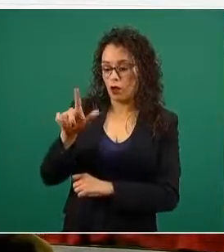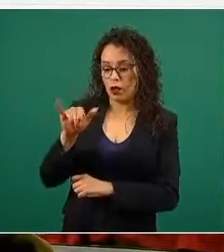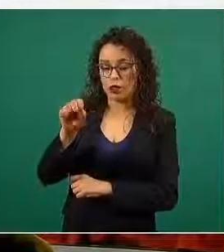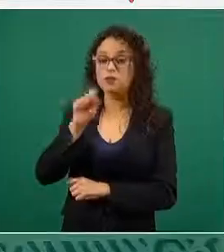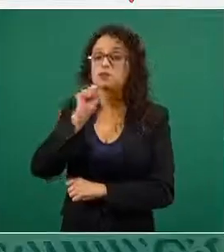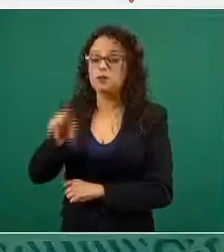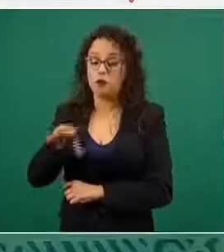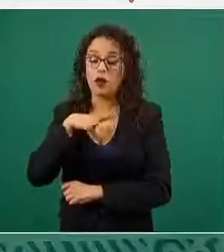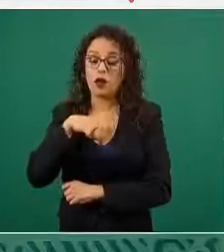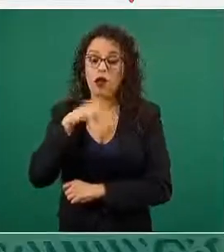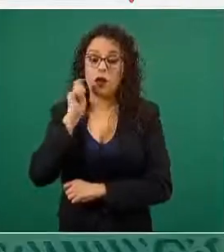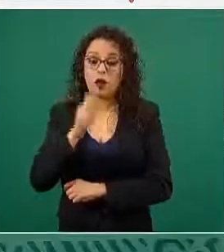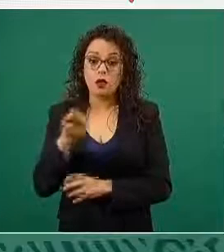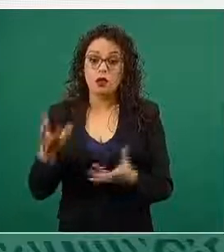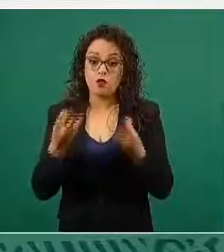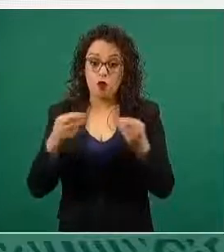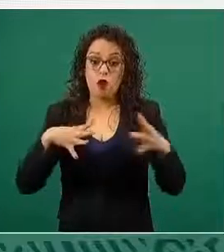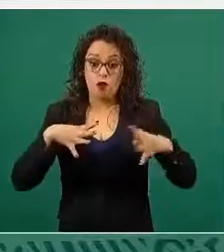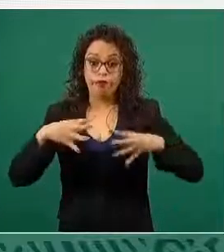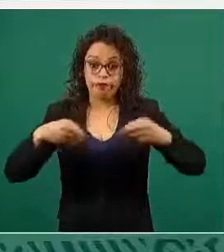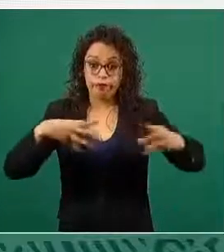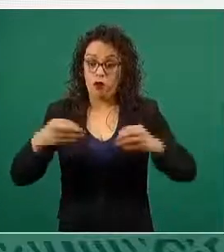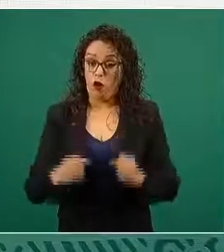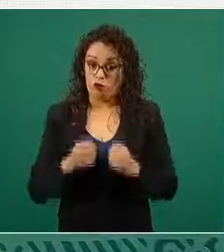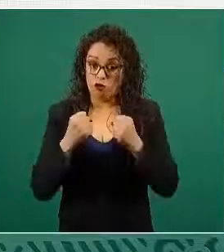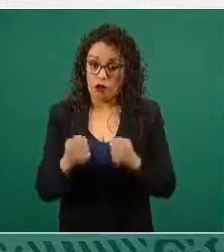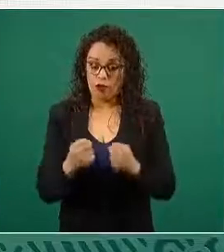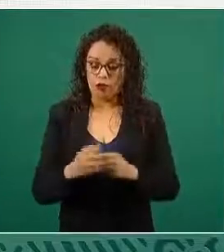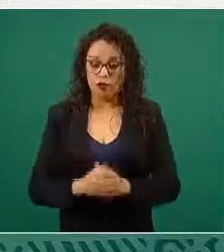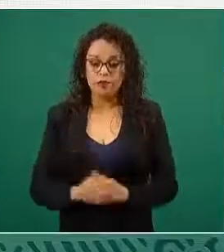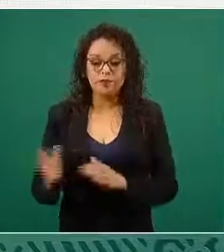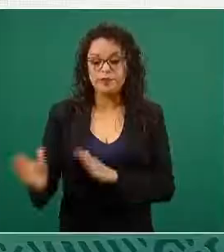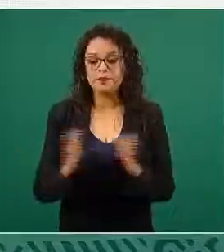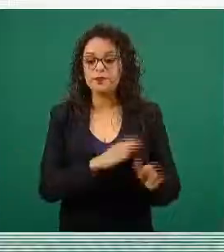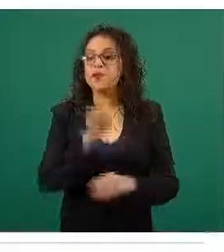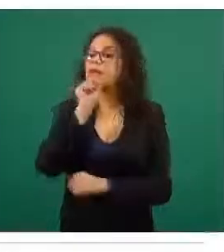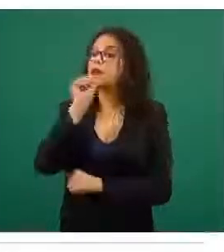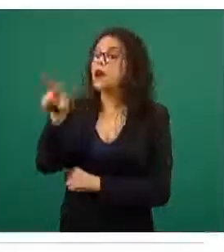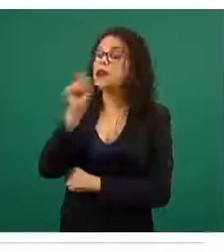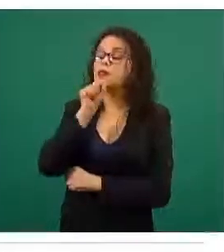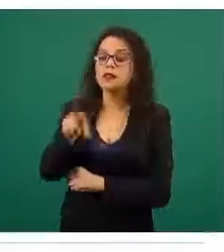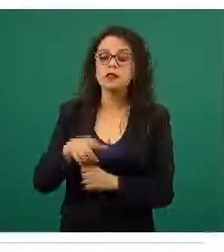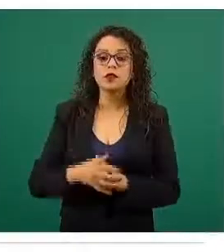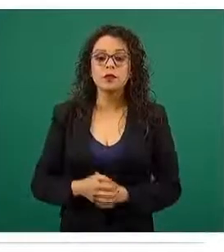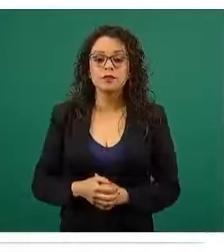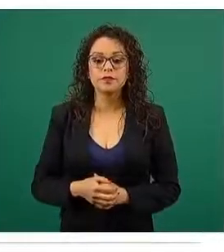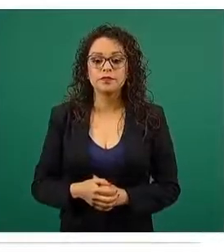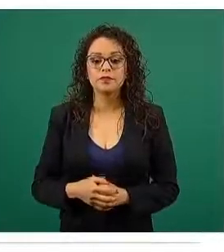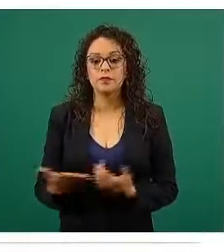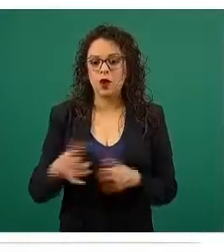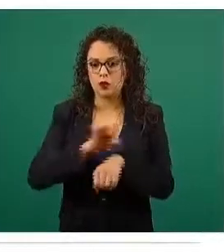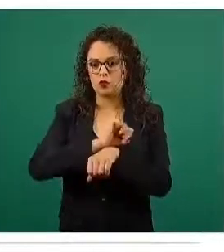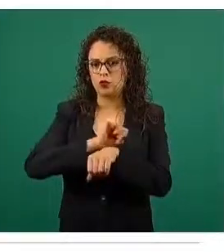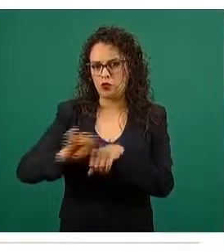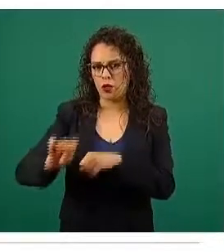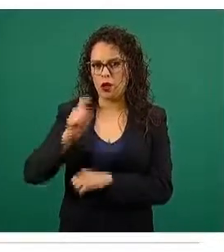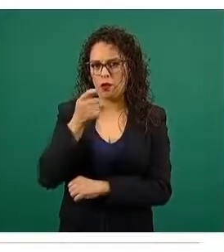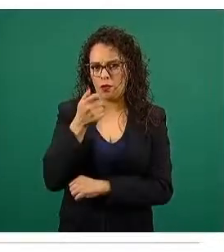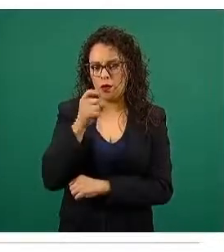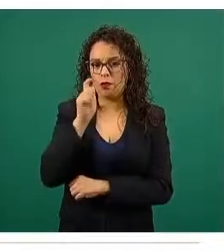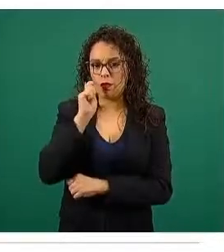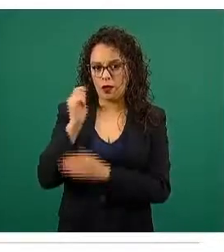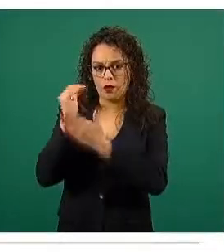tienen importante actividad epidémica. La siguiente. Jalisco, en general con una tendencia suave al ascenso, pero a partir de la